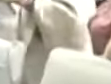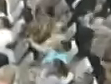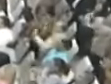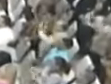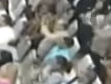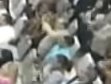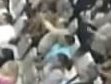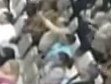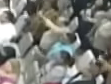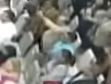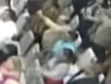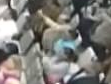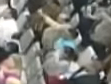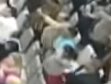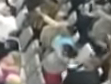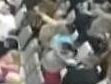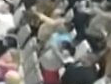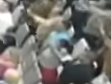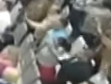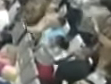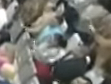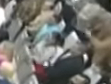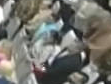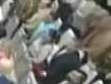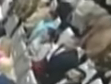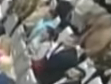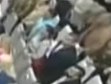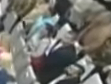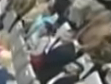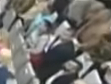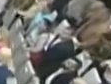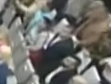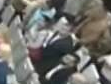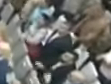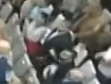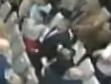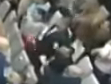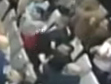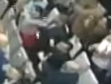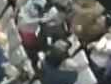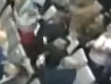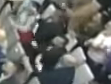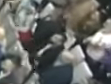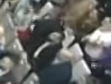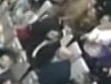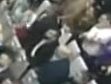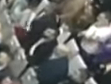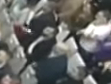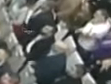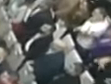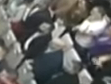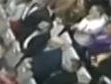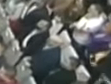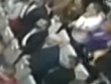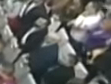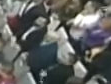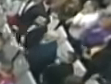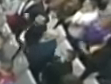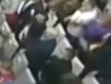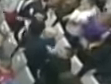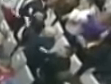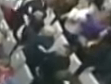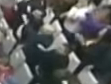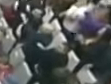la Unión Cívico-Militar Policial! ¡Viva! ¡Que viva la Unión Popular! ¡Viva! ¡Hasta la victoria